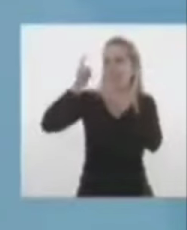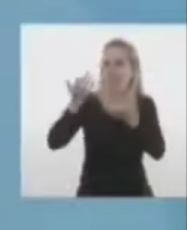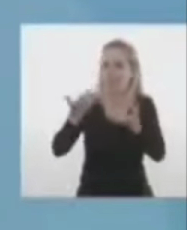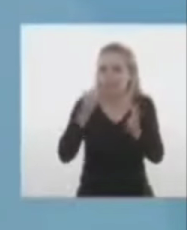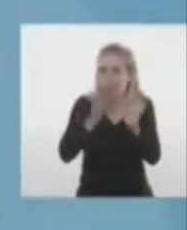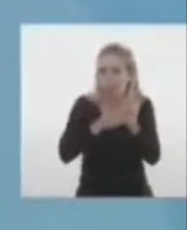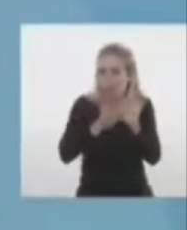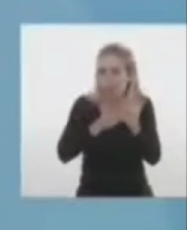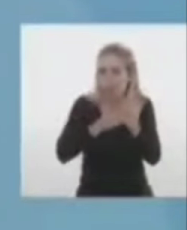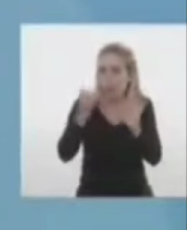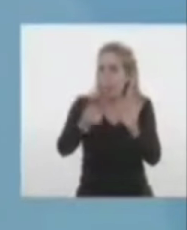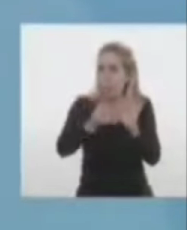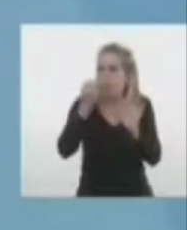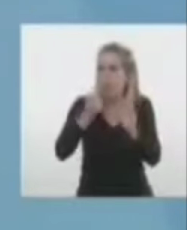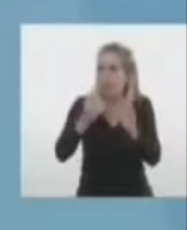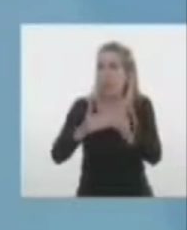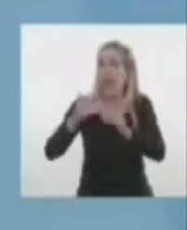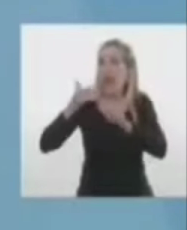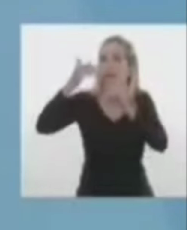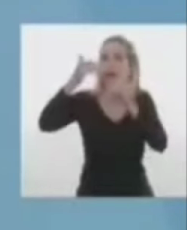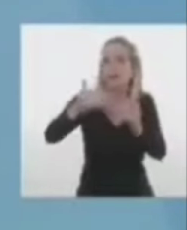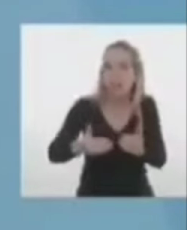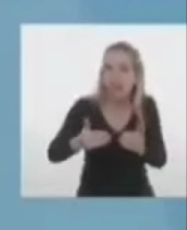Nada, una lágrima, un dibujo animado,